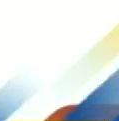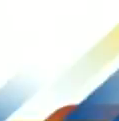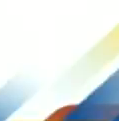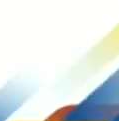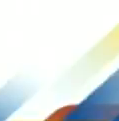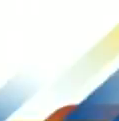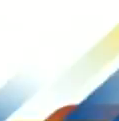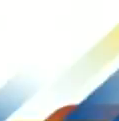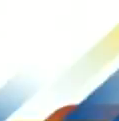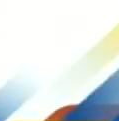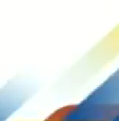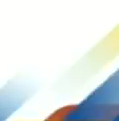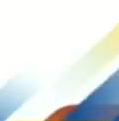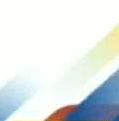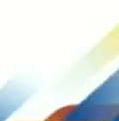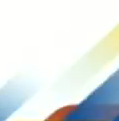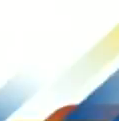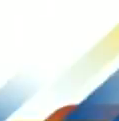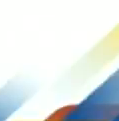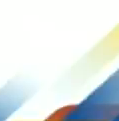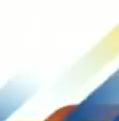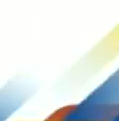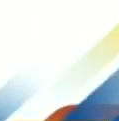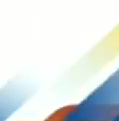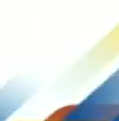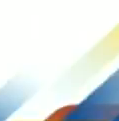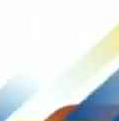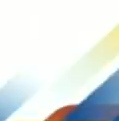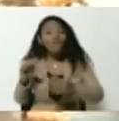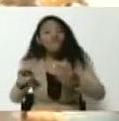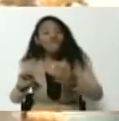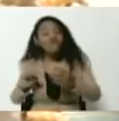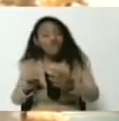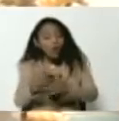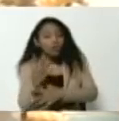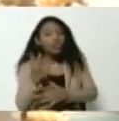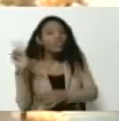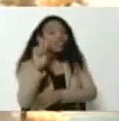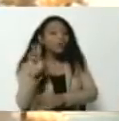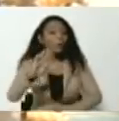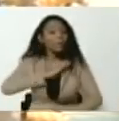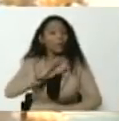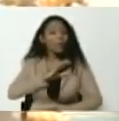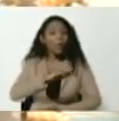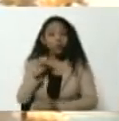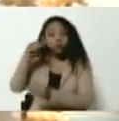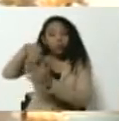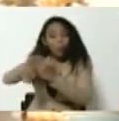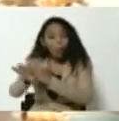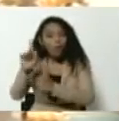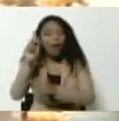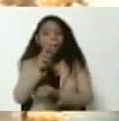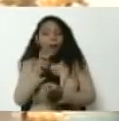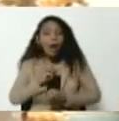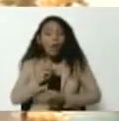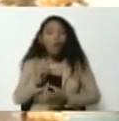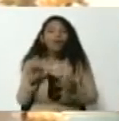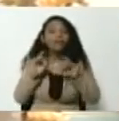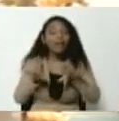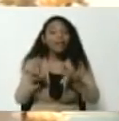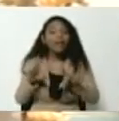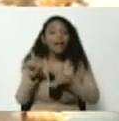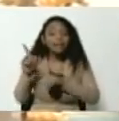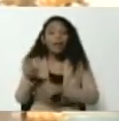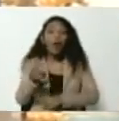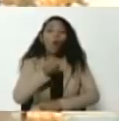los fondos del Banco de Inglaterra, que son fondos de Venezuela depositados en el Banco de Inglaterra en forma de